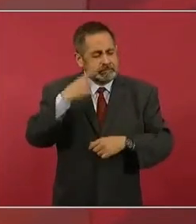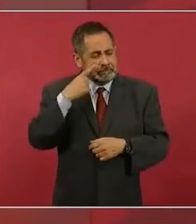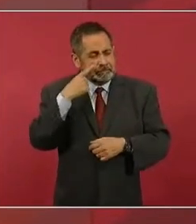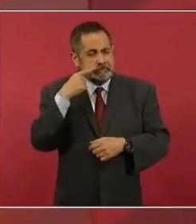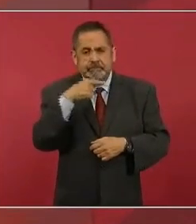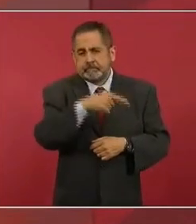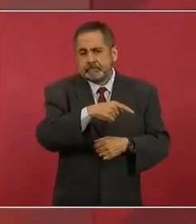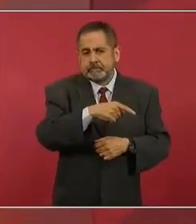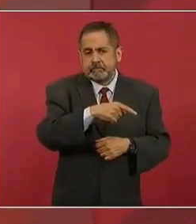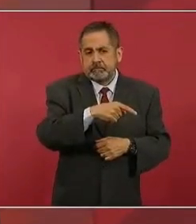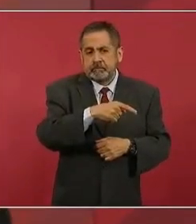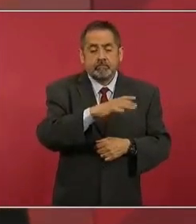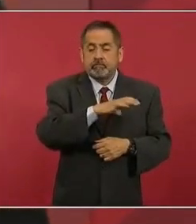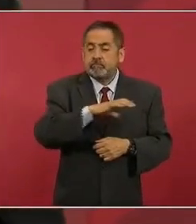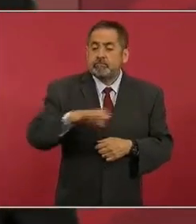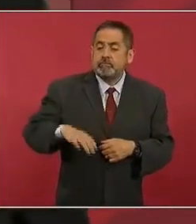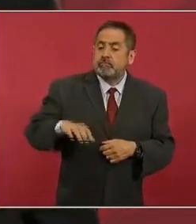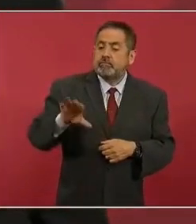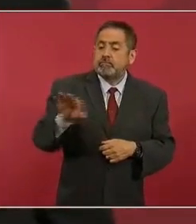un candidato